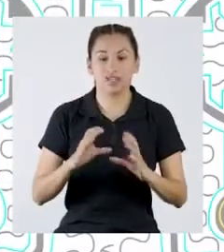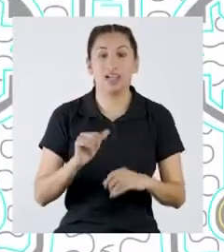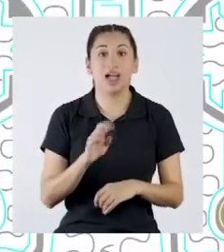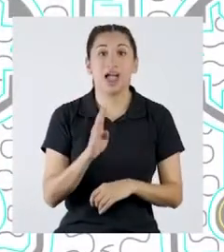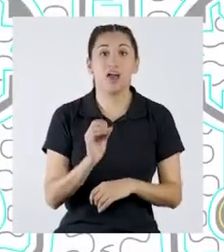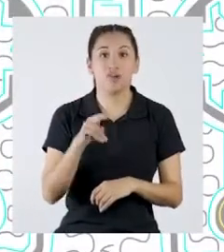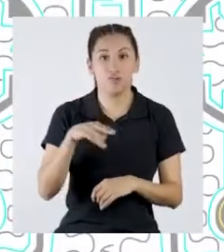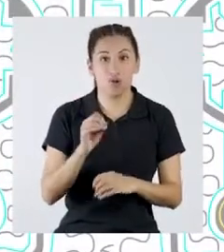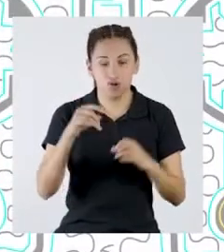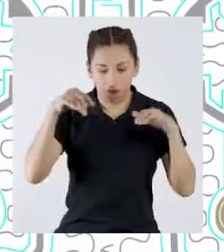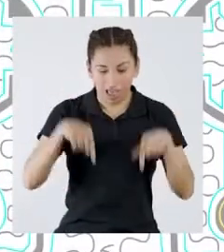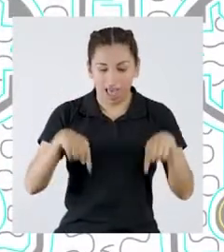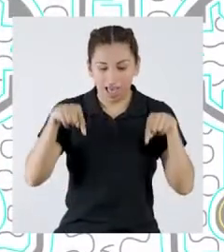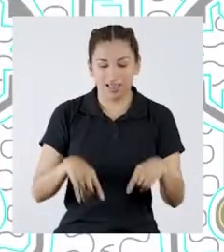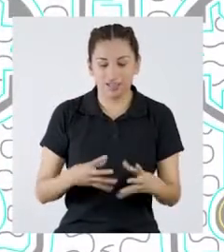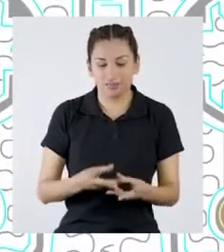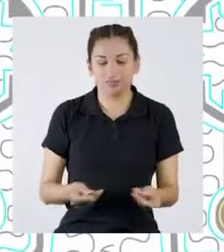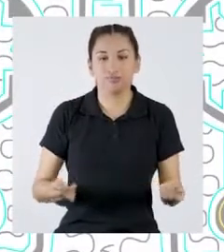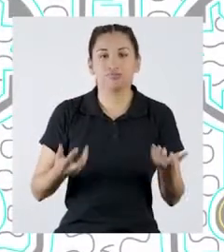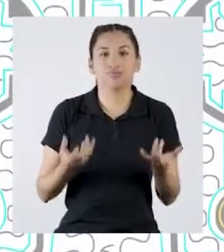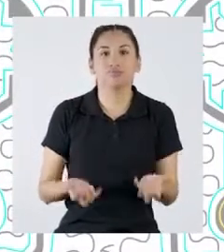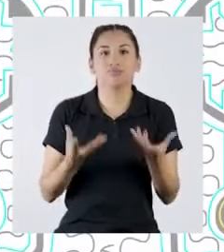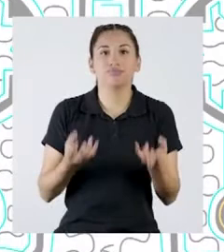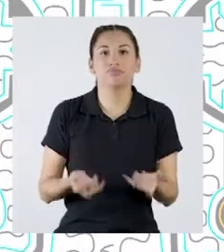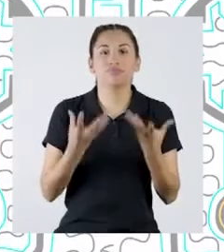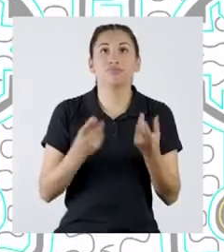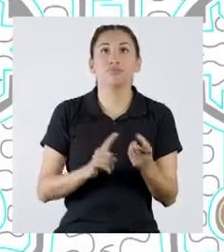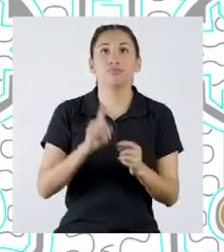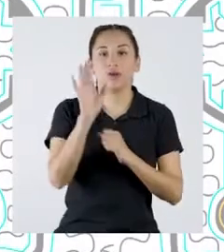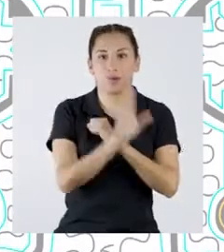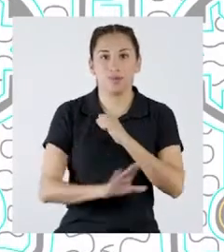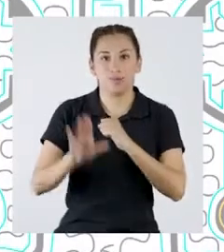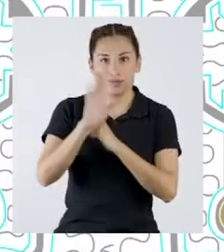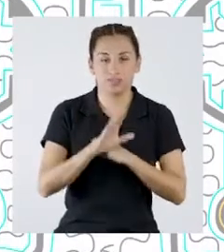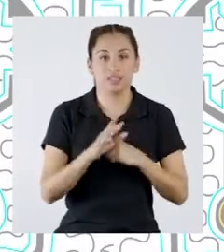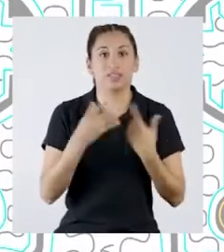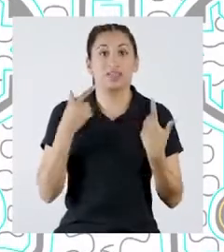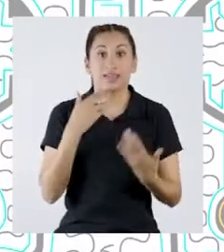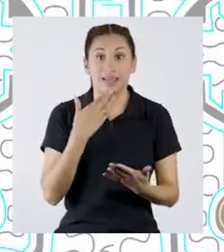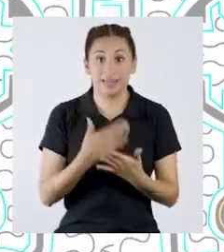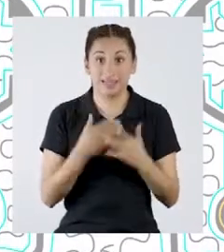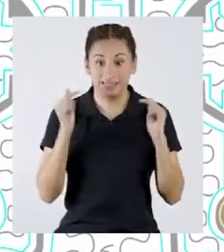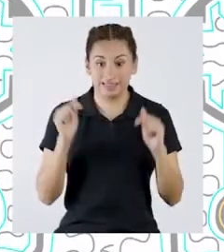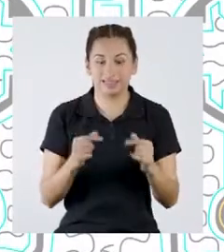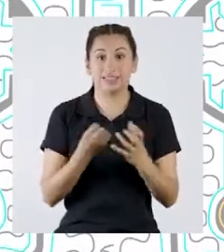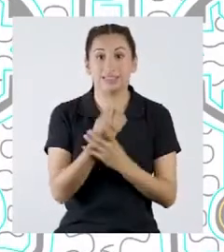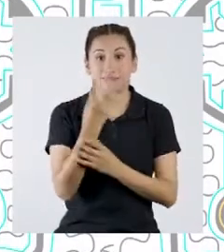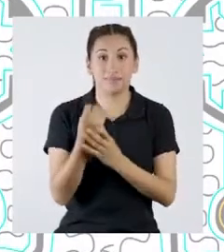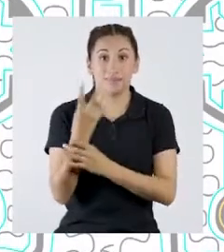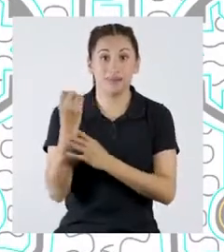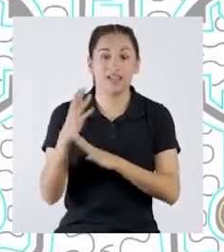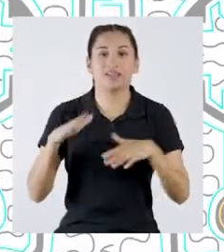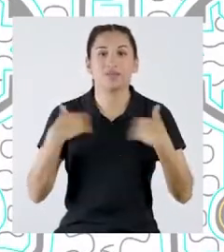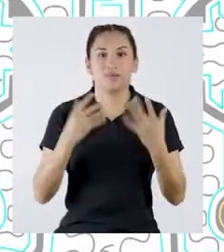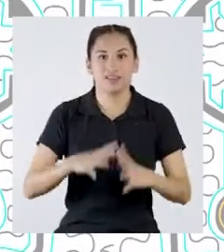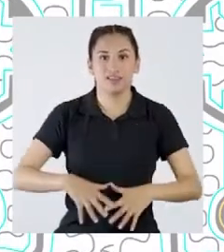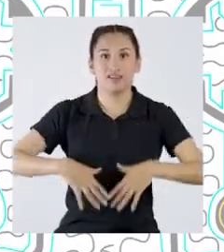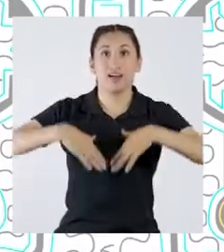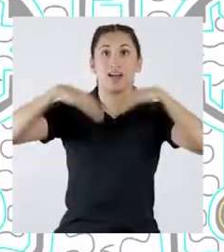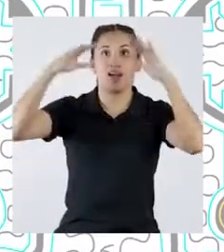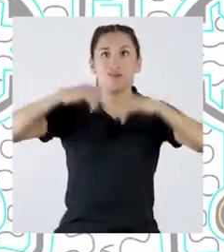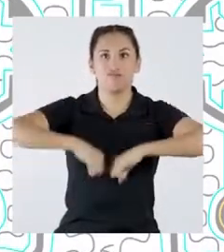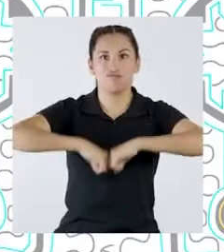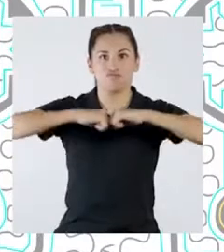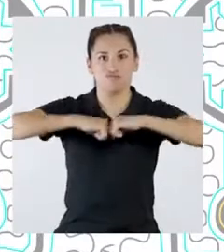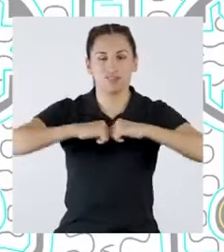el carbono y el nitrógeno que necesitan las plantas y las protegen de toxinas. Gracias a esto, las plantas pueden crecer grandes